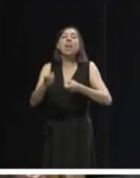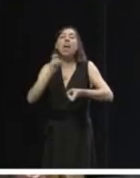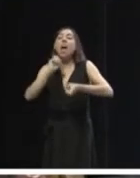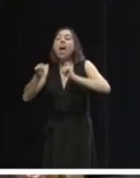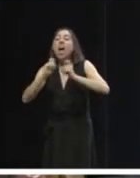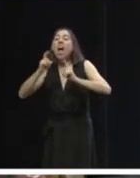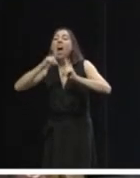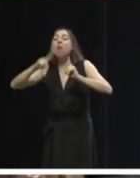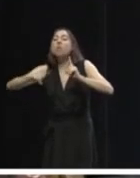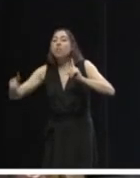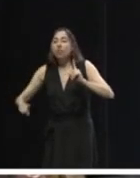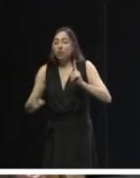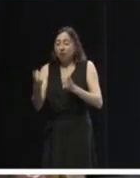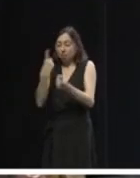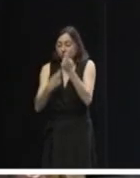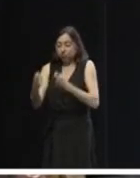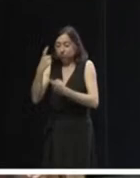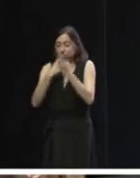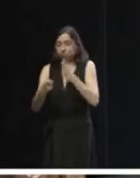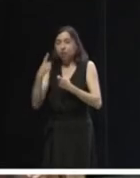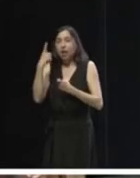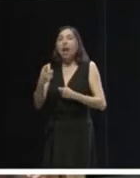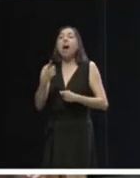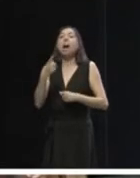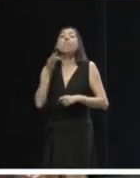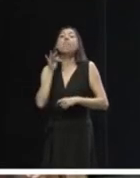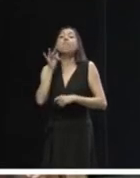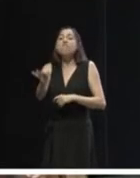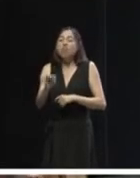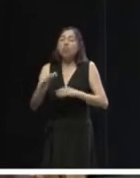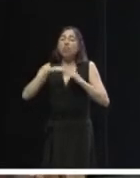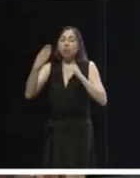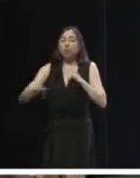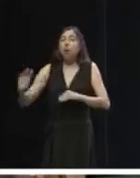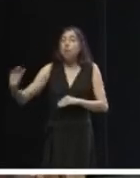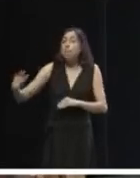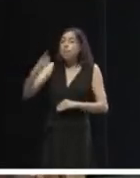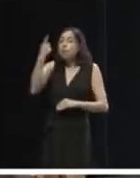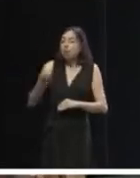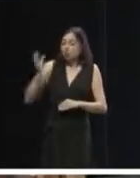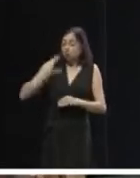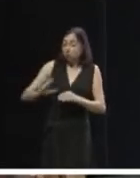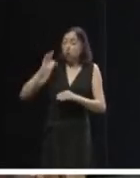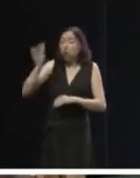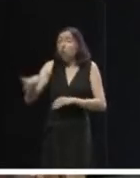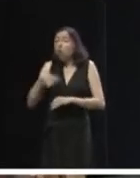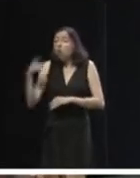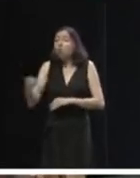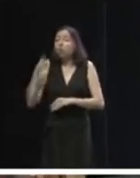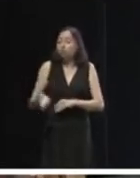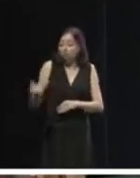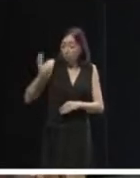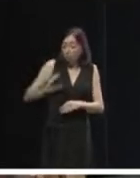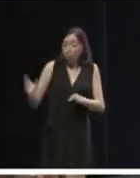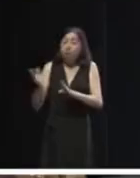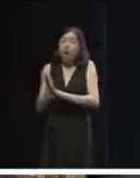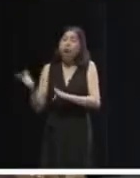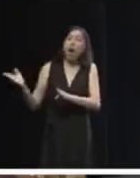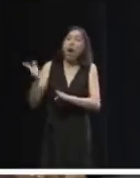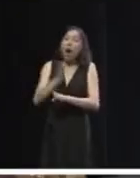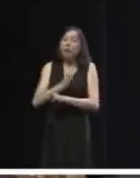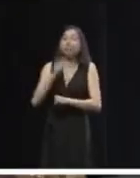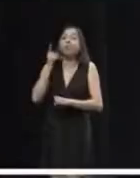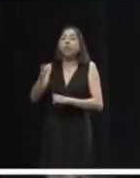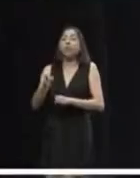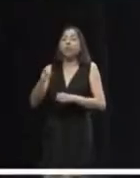empiece haciendo una auditoría y haciendo transparente el sobresueldo que usted percibe y lo conozcamos antes de que se presente a las